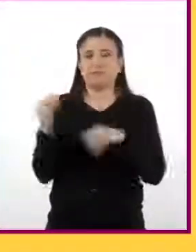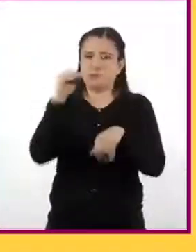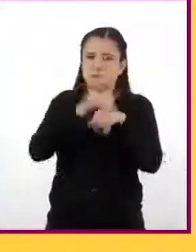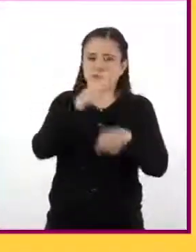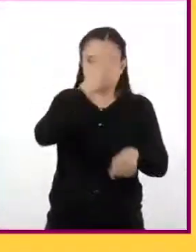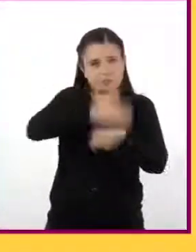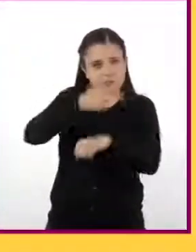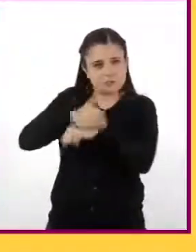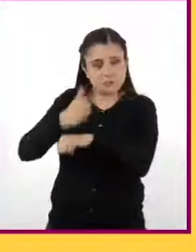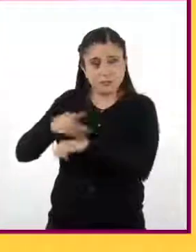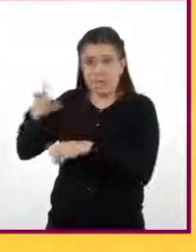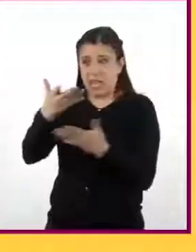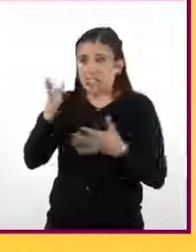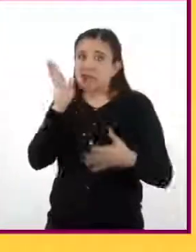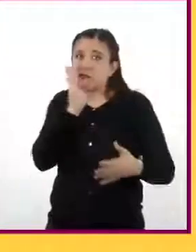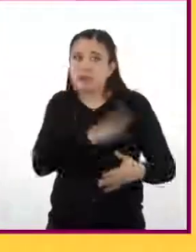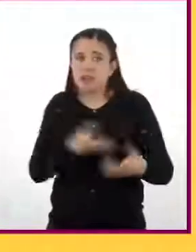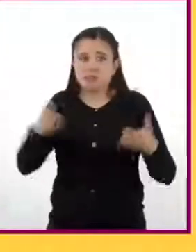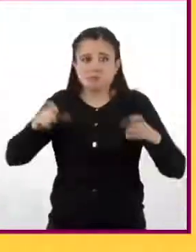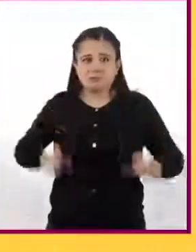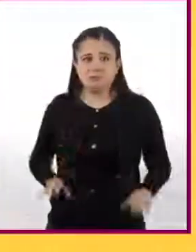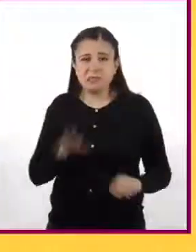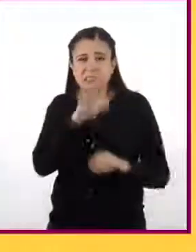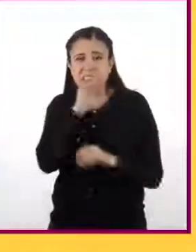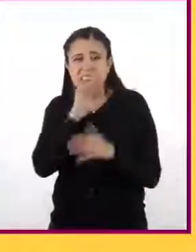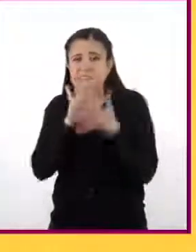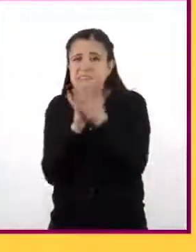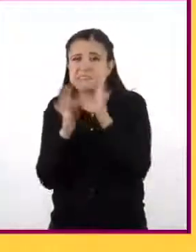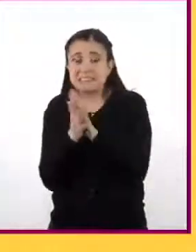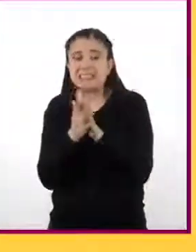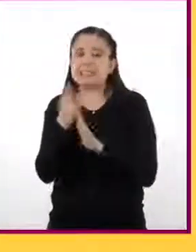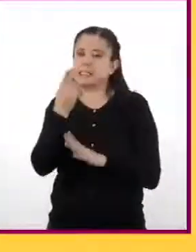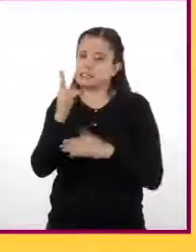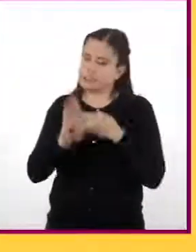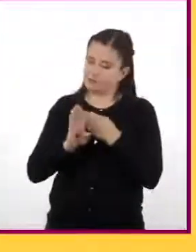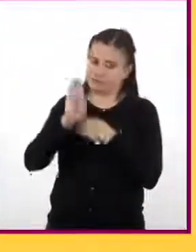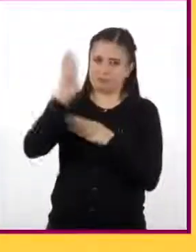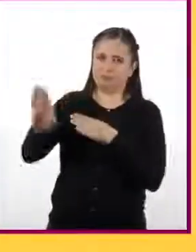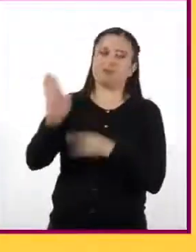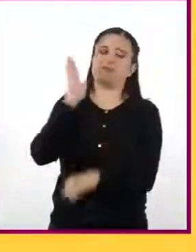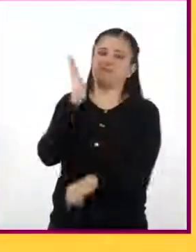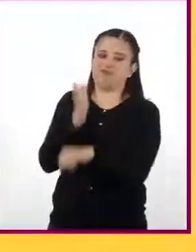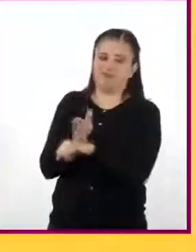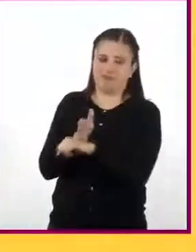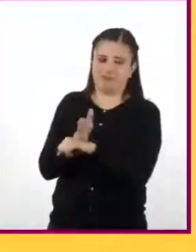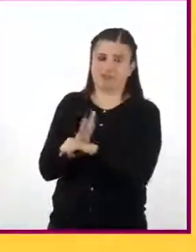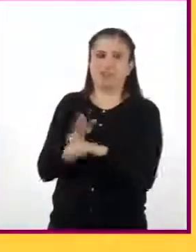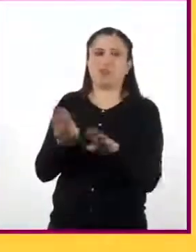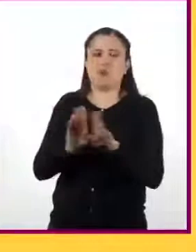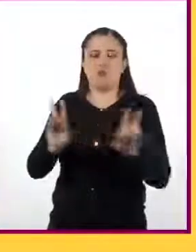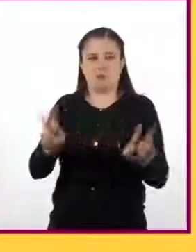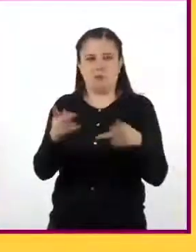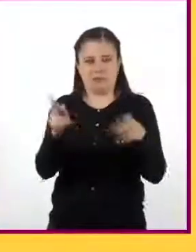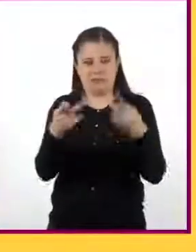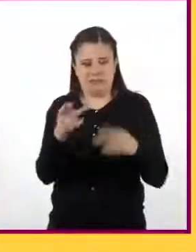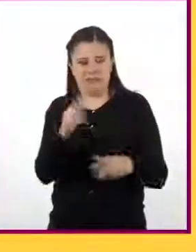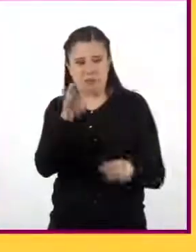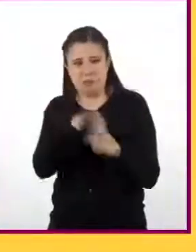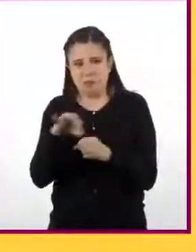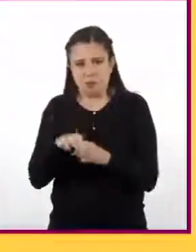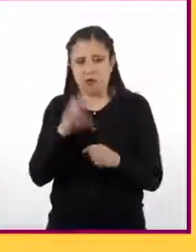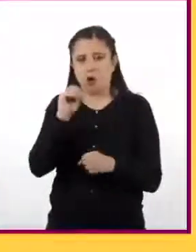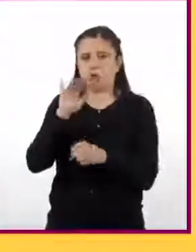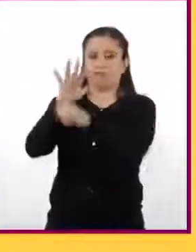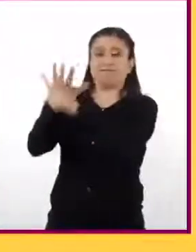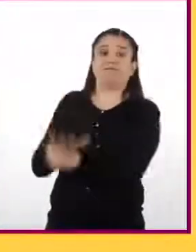sanciones a quienes violen estas reglas y rechazar prácticas como la venta de votos o ejercer presiones